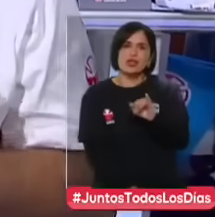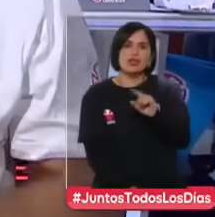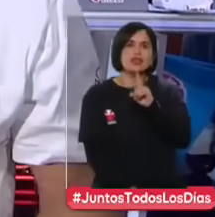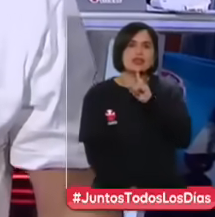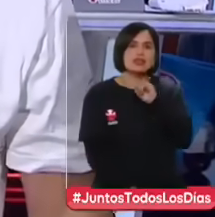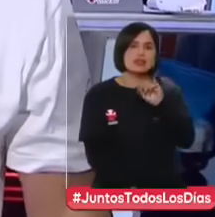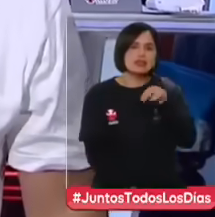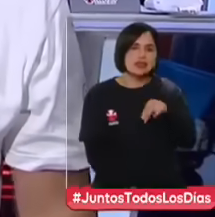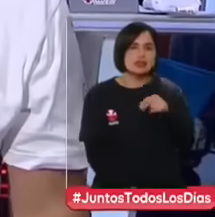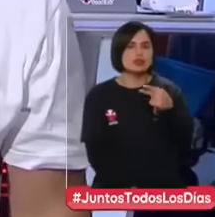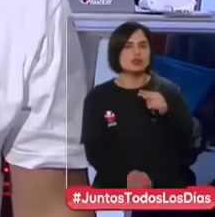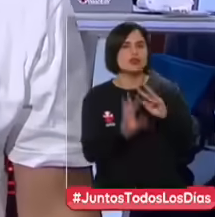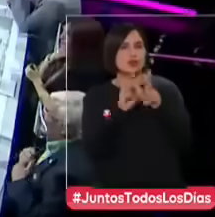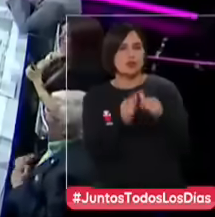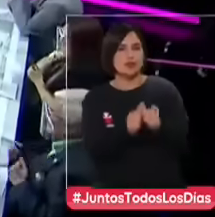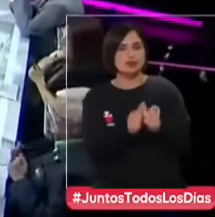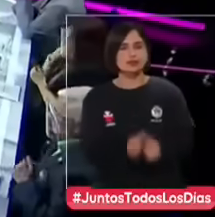familia.